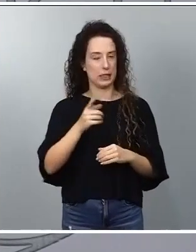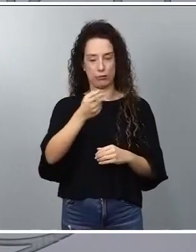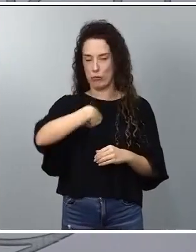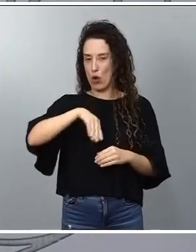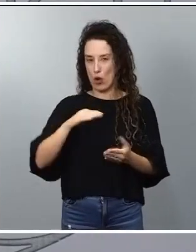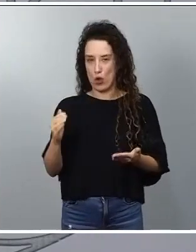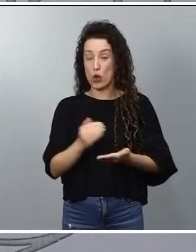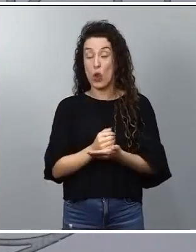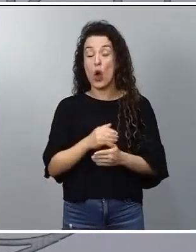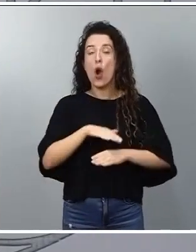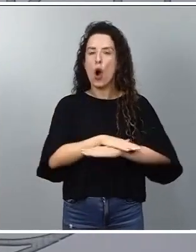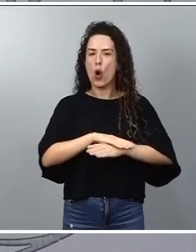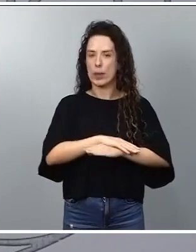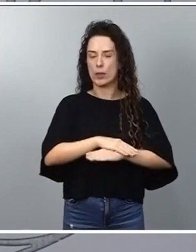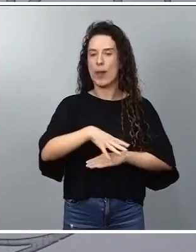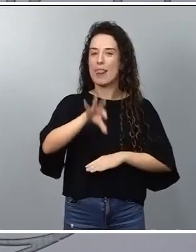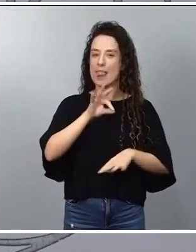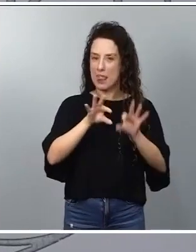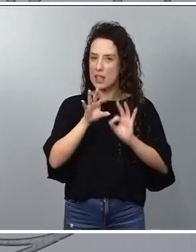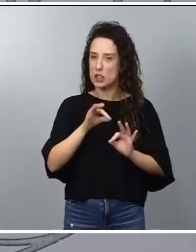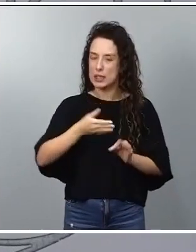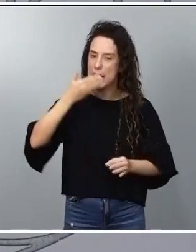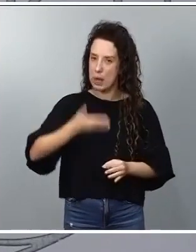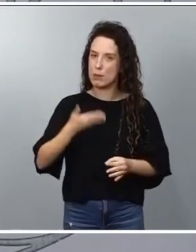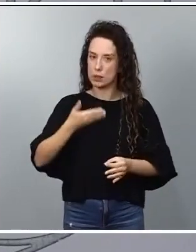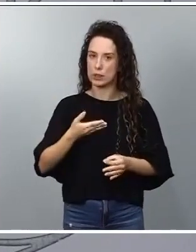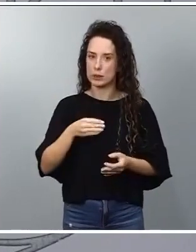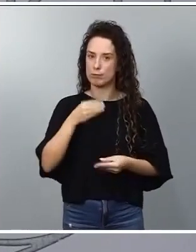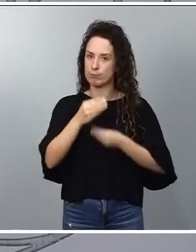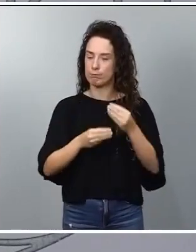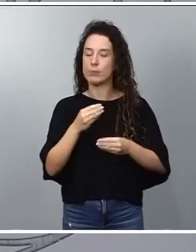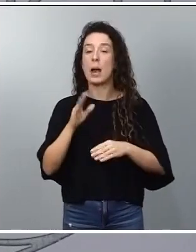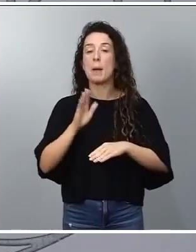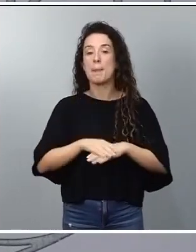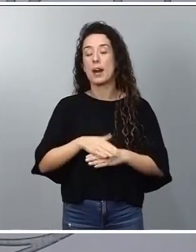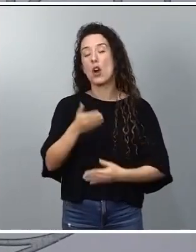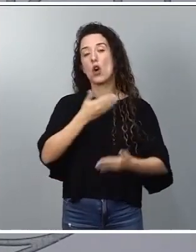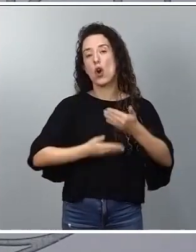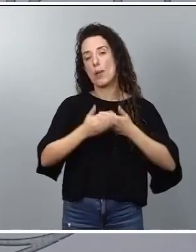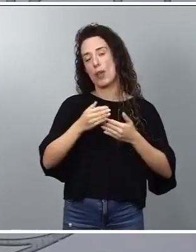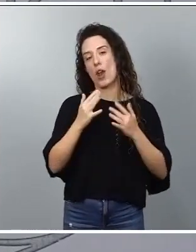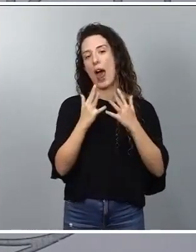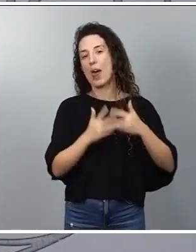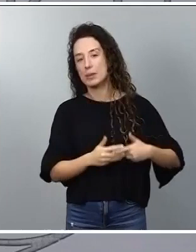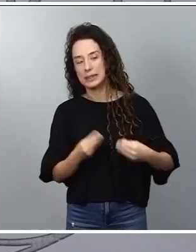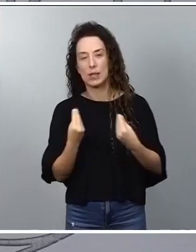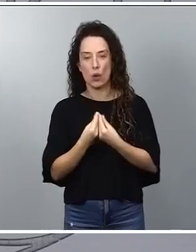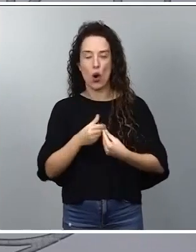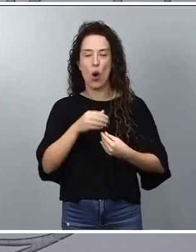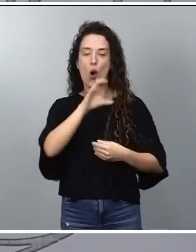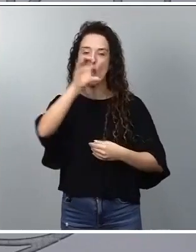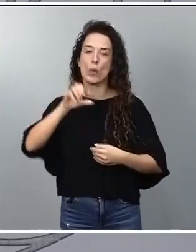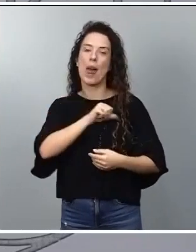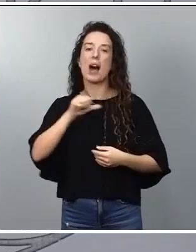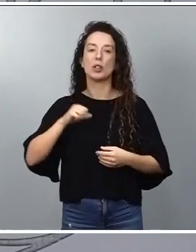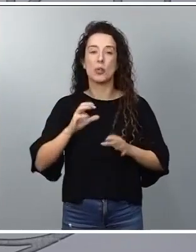o goberno sigue adoptando decisiones importantes, neste caso, a que se refere a colaboración administrativa con as comunidades autónomas